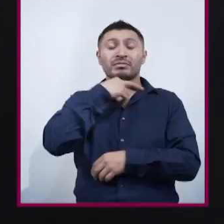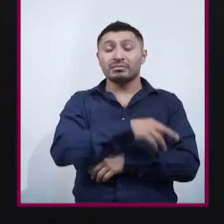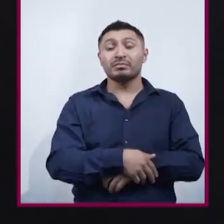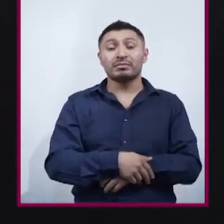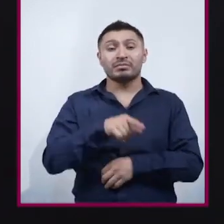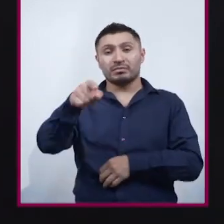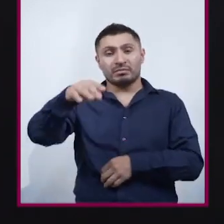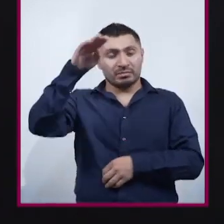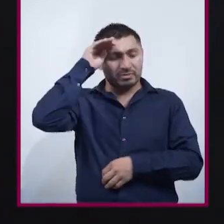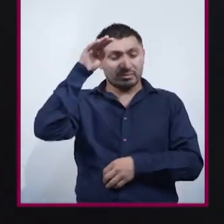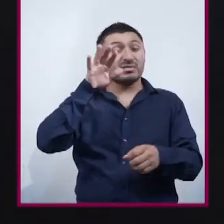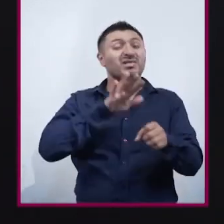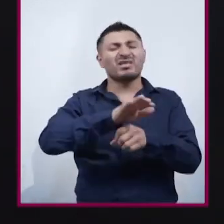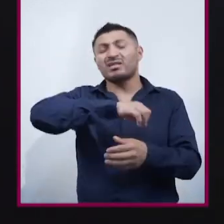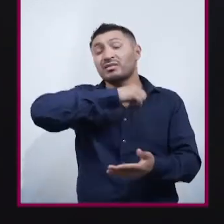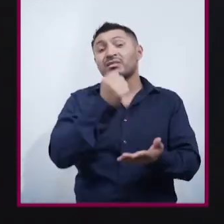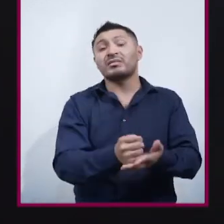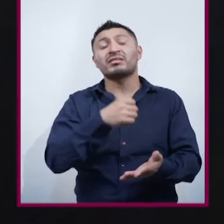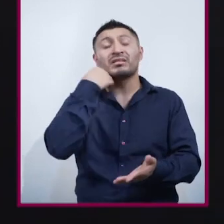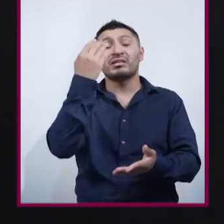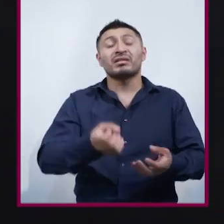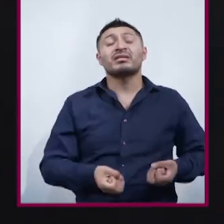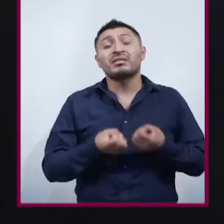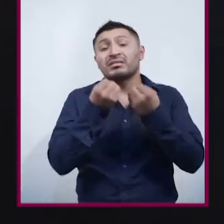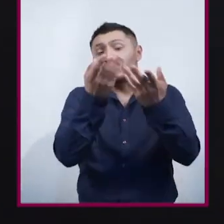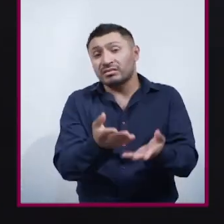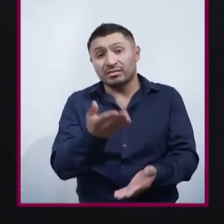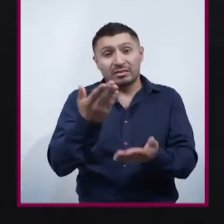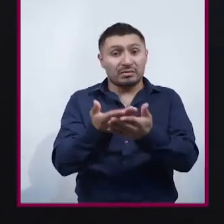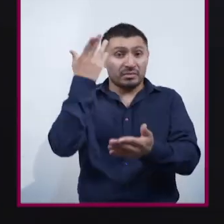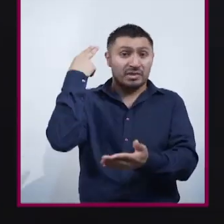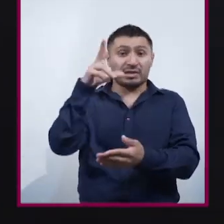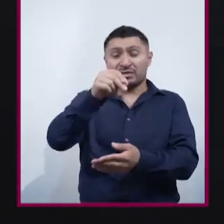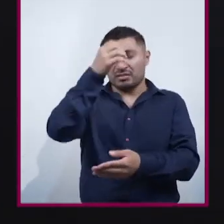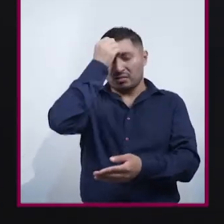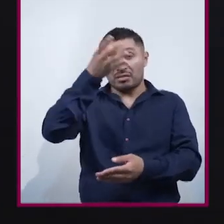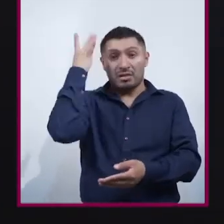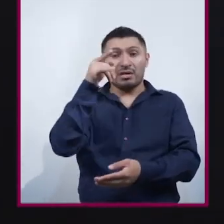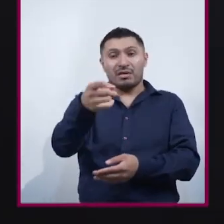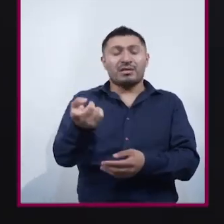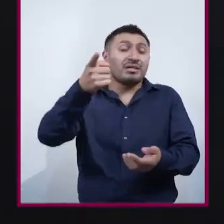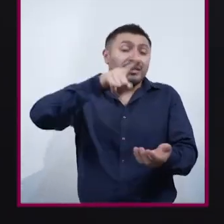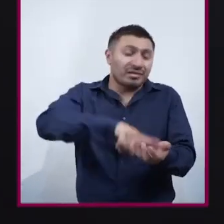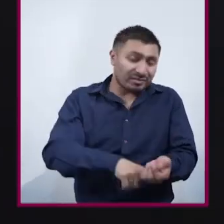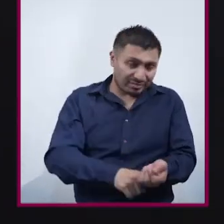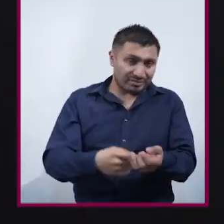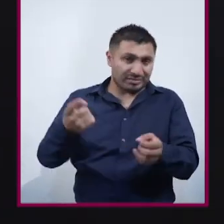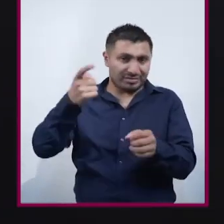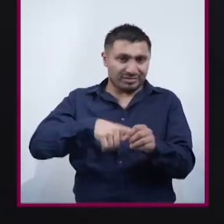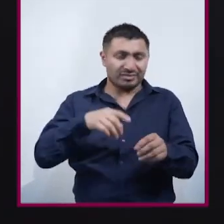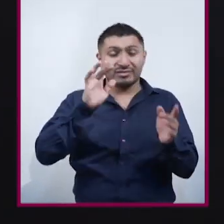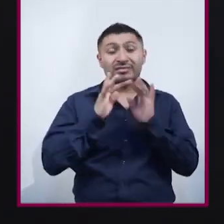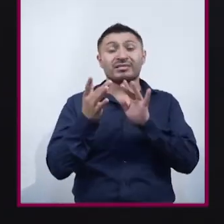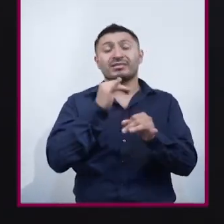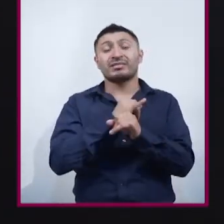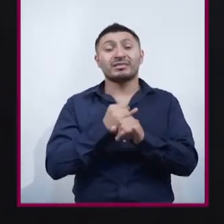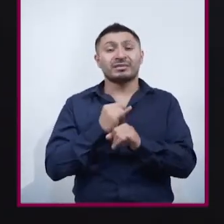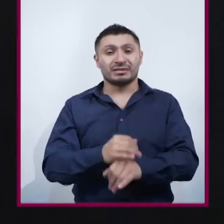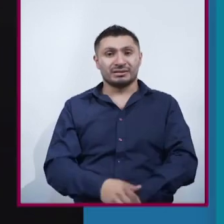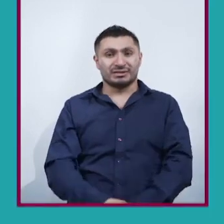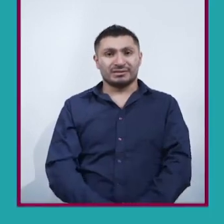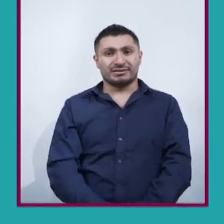la próxima! Piensa en qué huella quieres dejar en tu camino. El pasado no ha pasado. Conéctate en nuestras redes sociales.